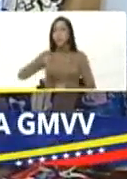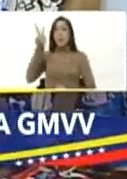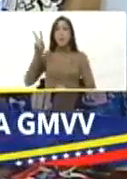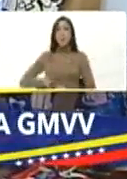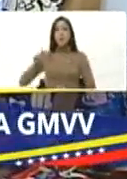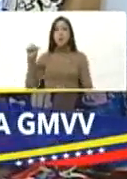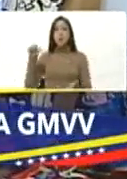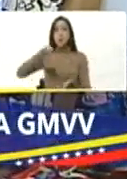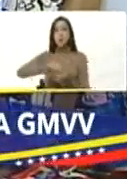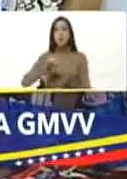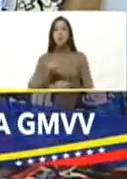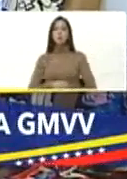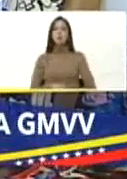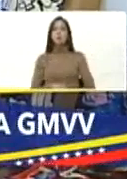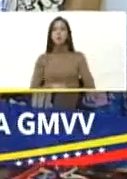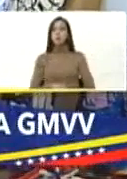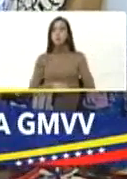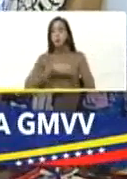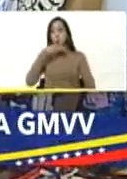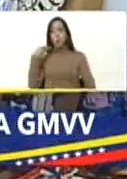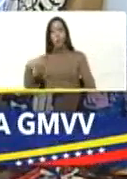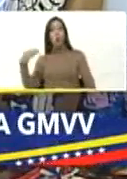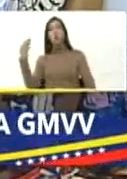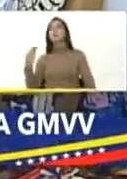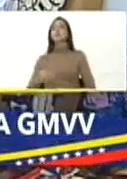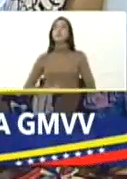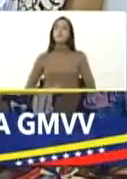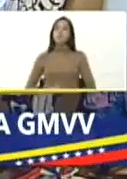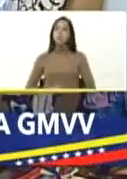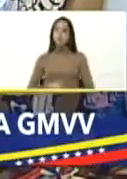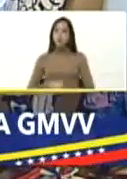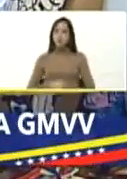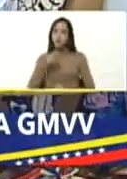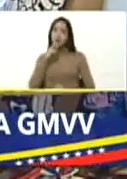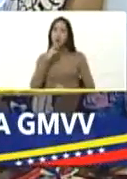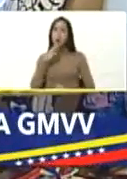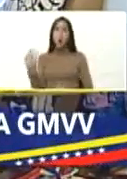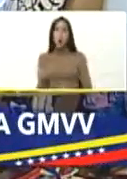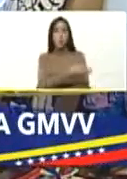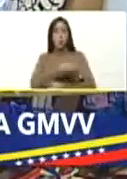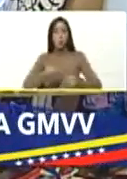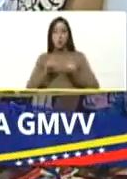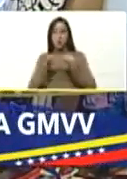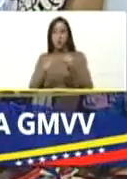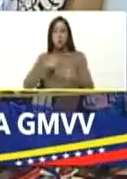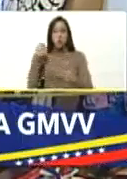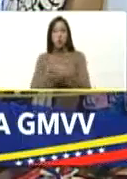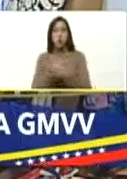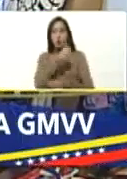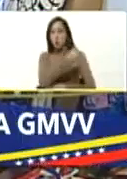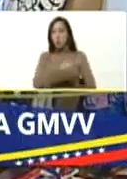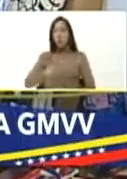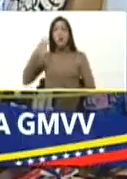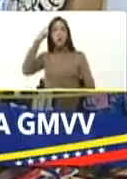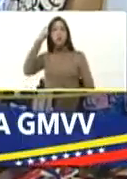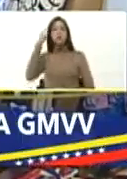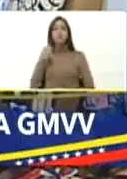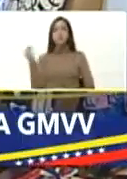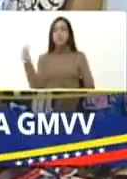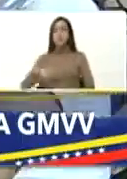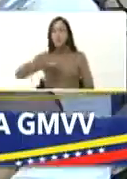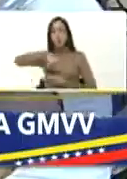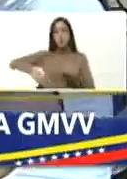Gracias, muchas gracias. La ciudad de la juventud de oro y maravillosa que seguimos luchando cada día más por esta